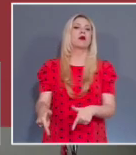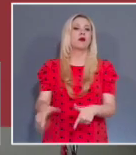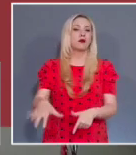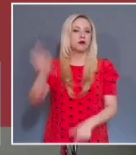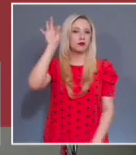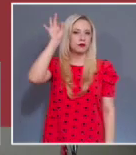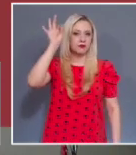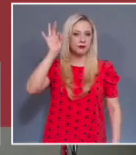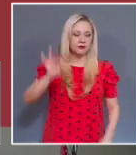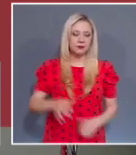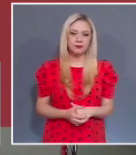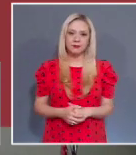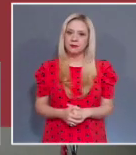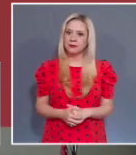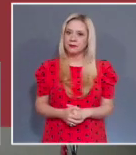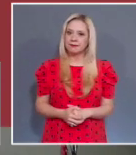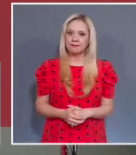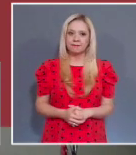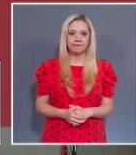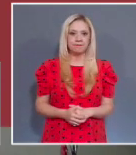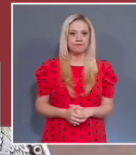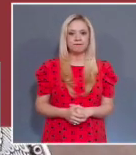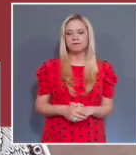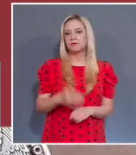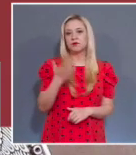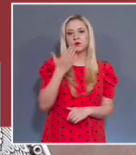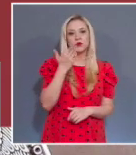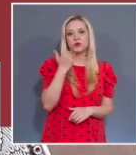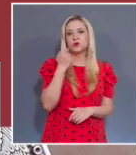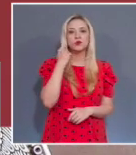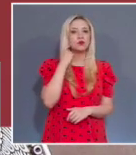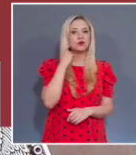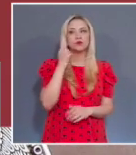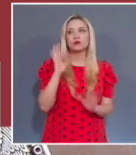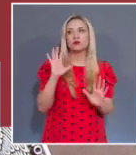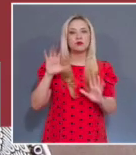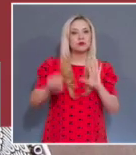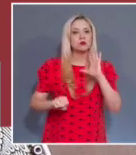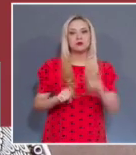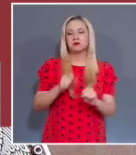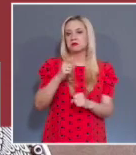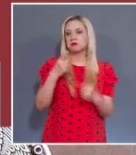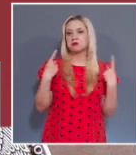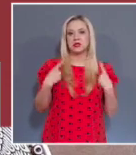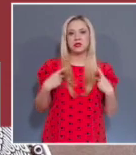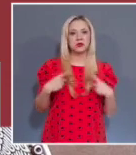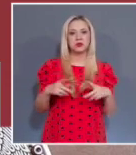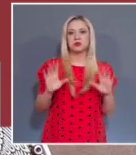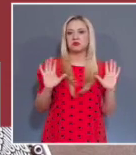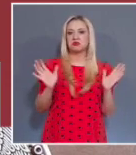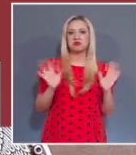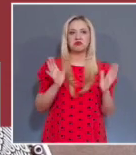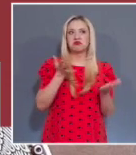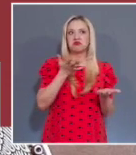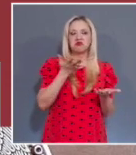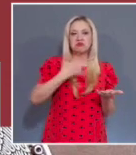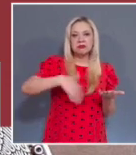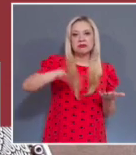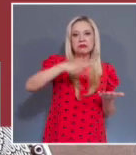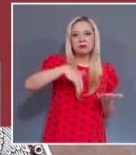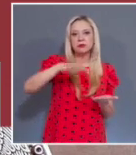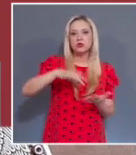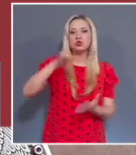¿Perdón? No tenemos detenidos, pero sigue. Los migrantes